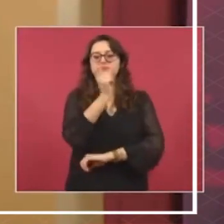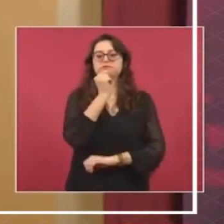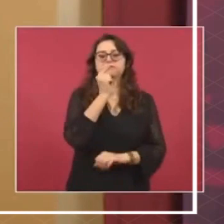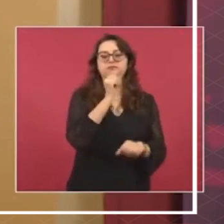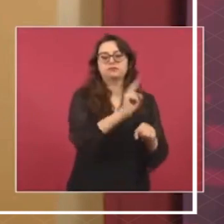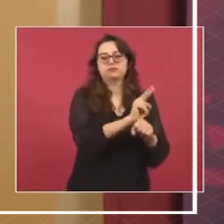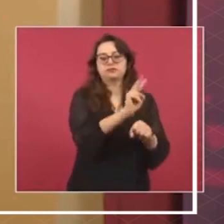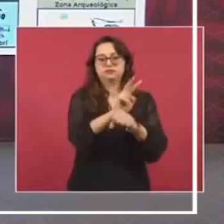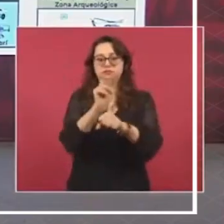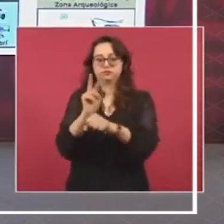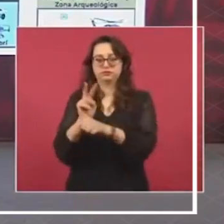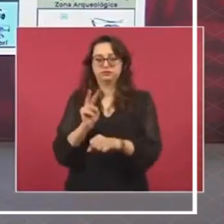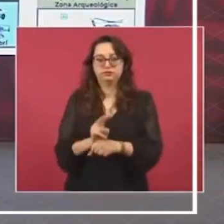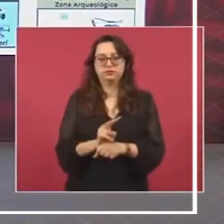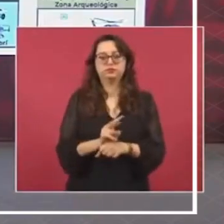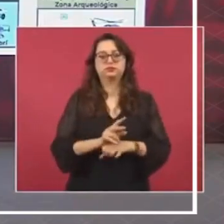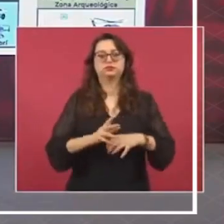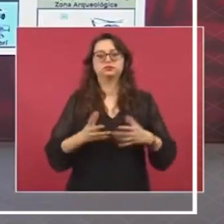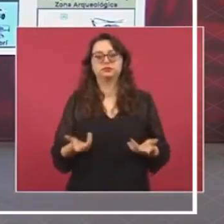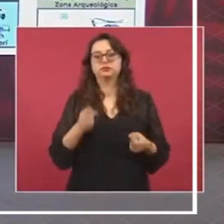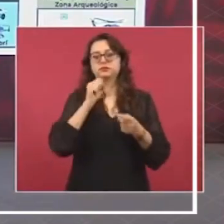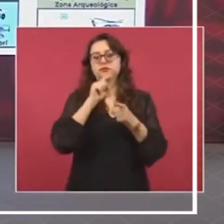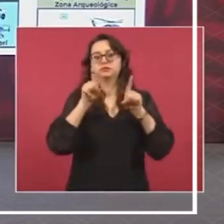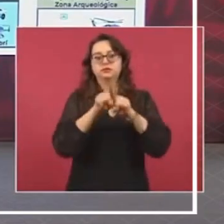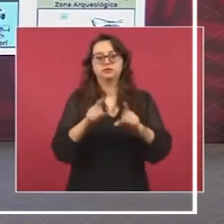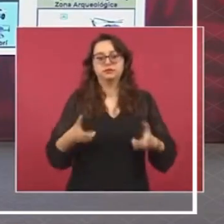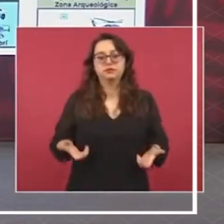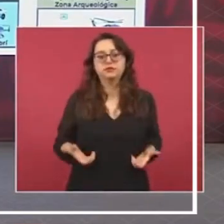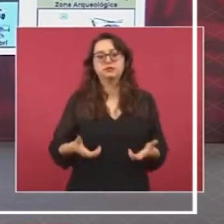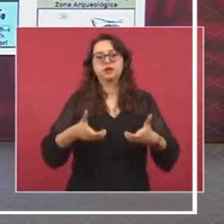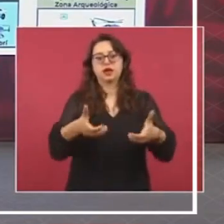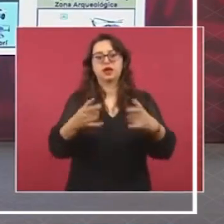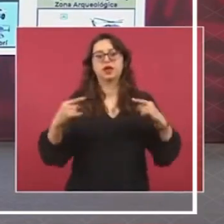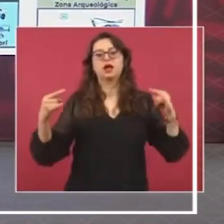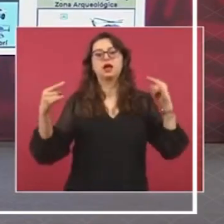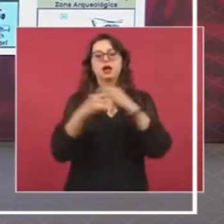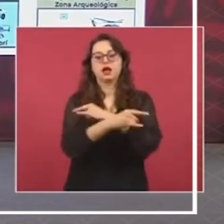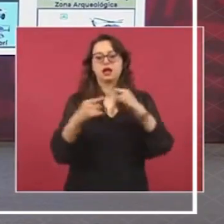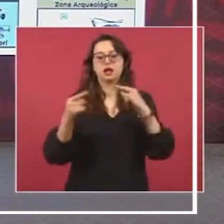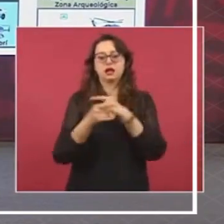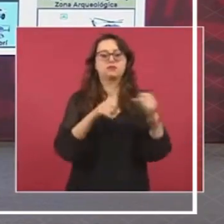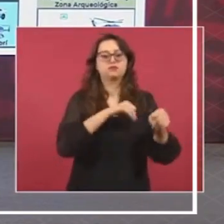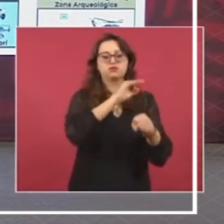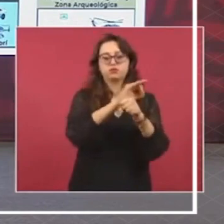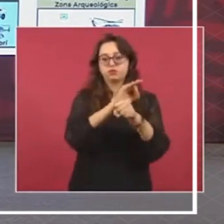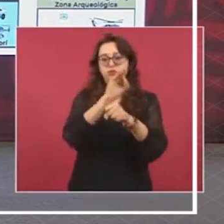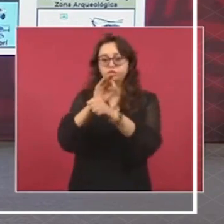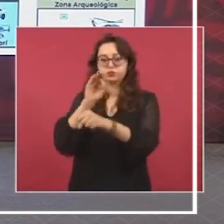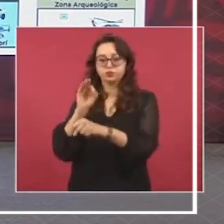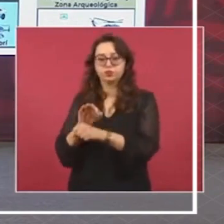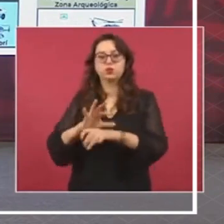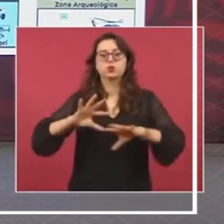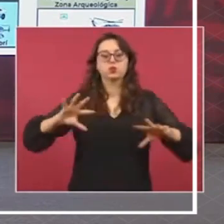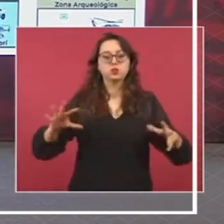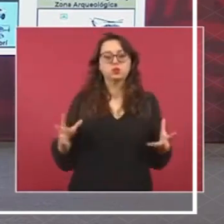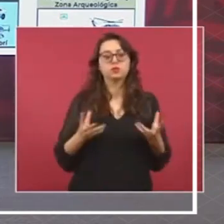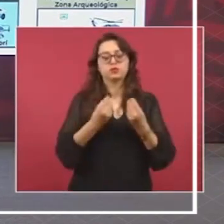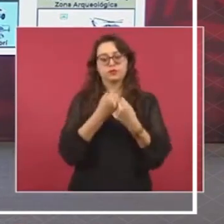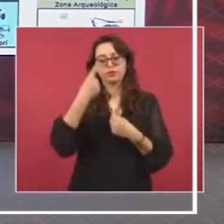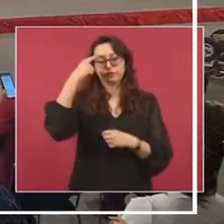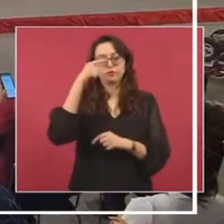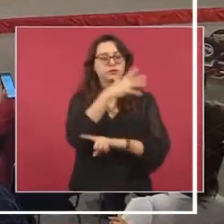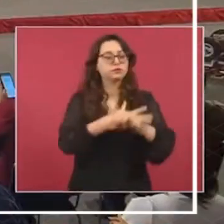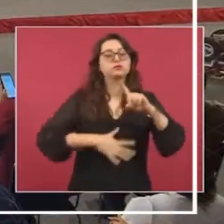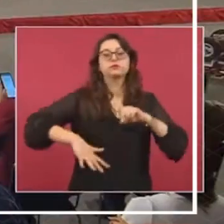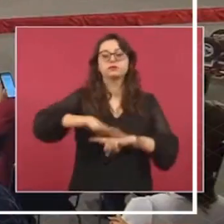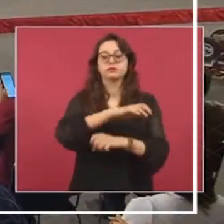3.800 elementos de seguridad a carreteras que complementarán este plan para generar esa condición de